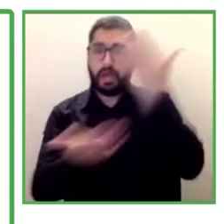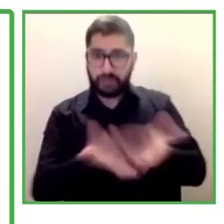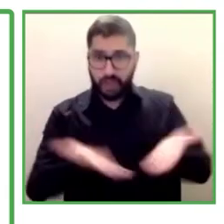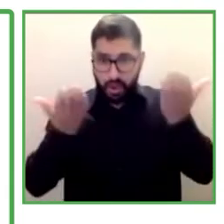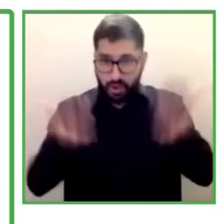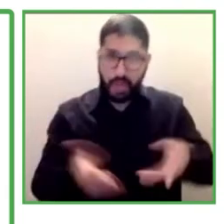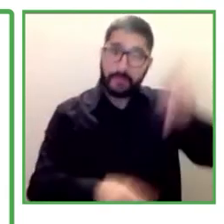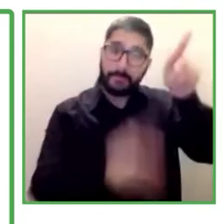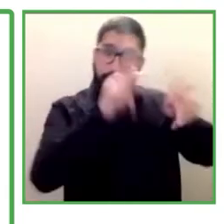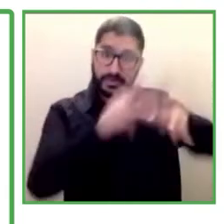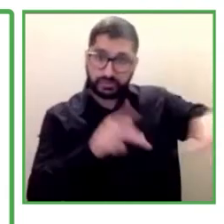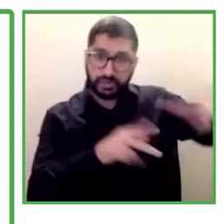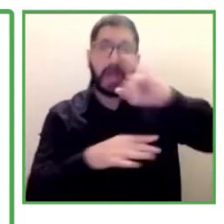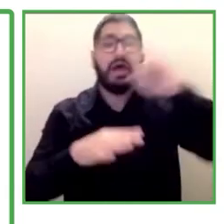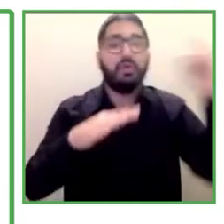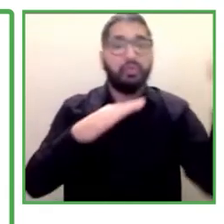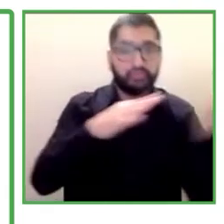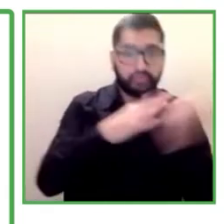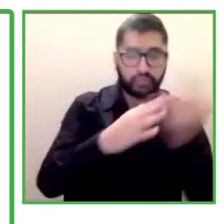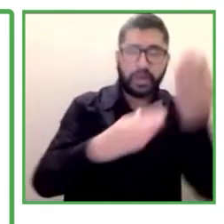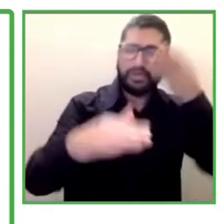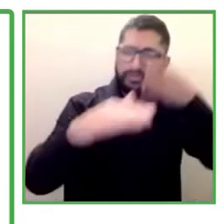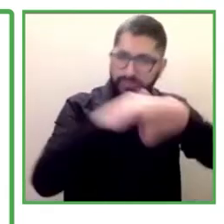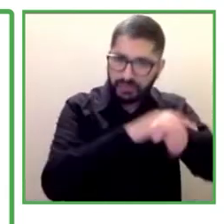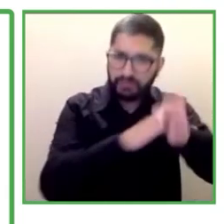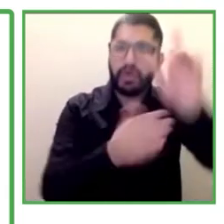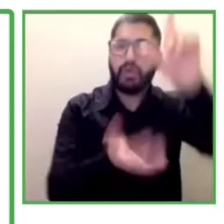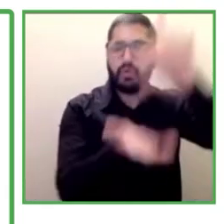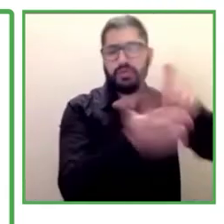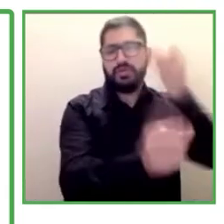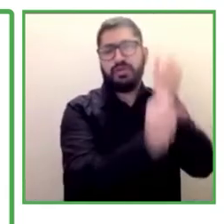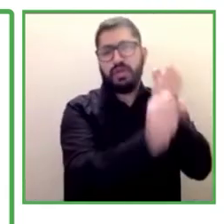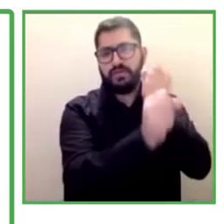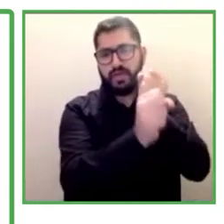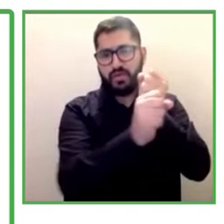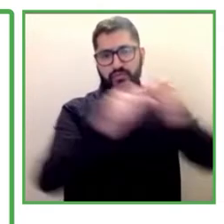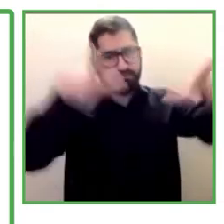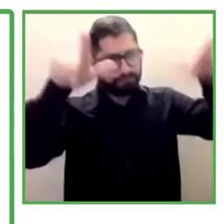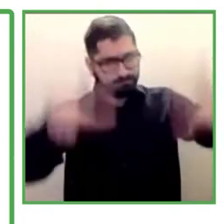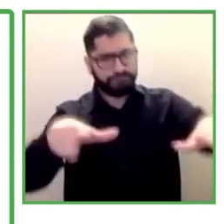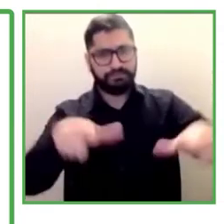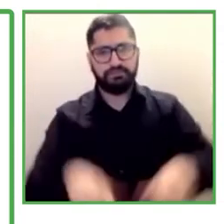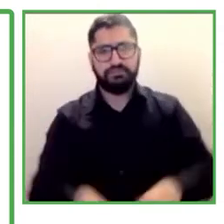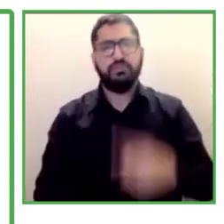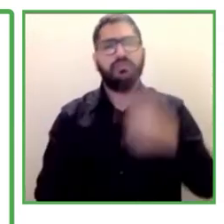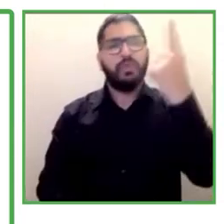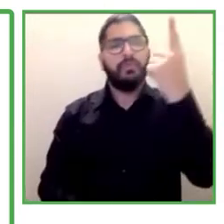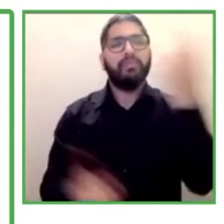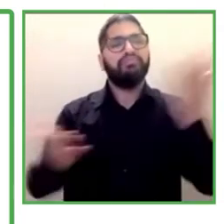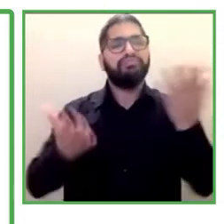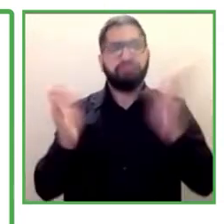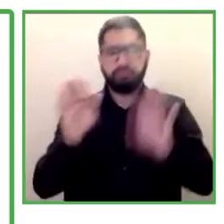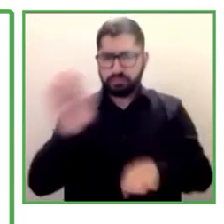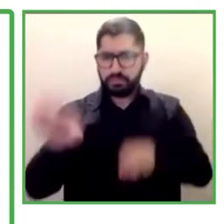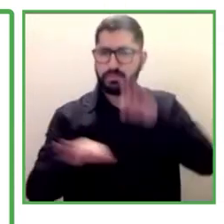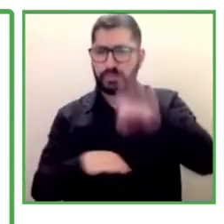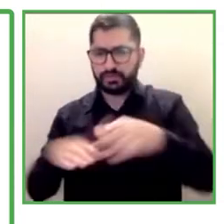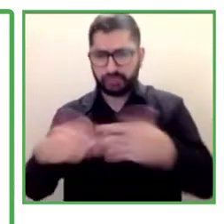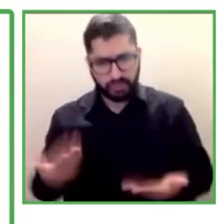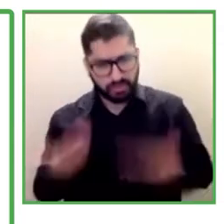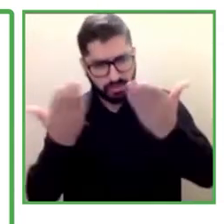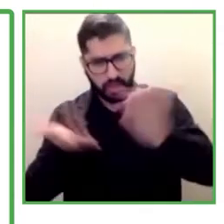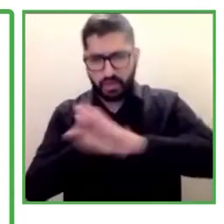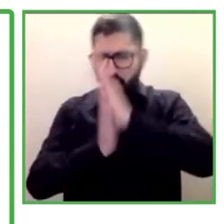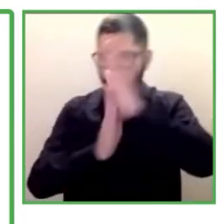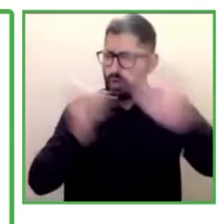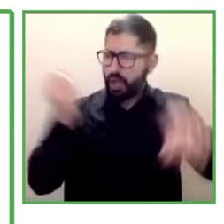Uno de los primeros pasos que damos en todo este trabajo de acompañamiento es el análisis del puesto de trabajo